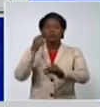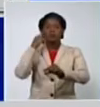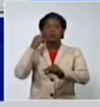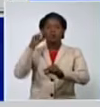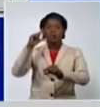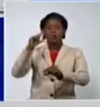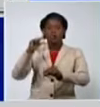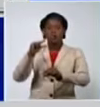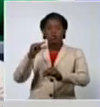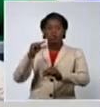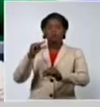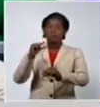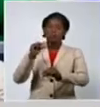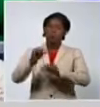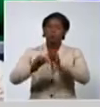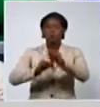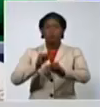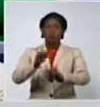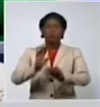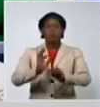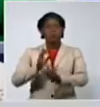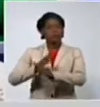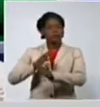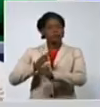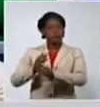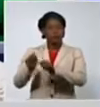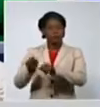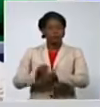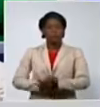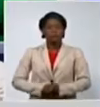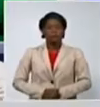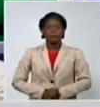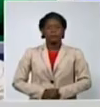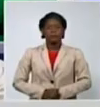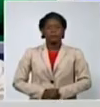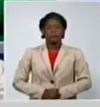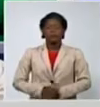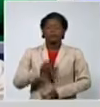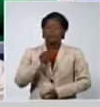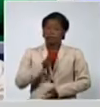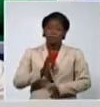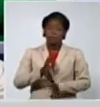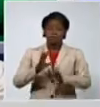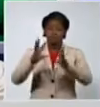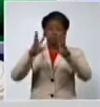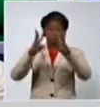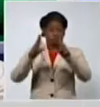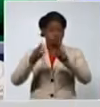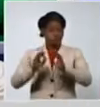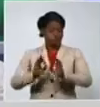días. En resumen, en Cuba, de los